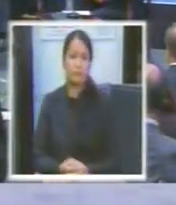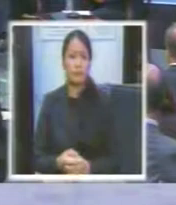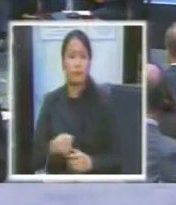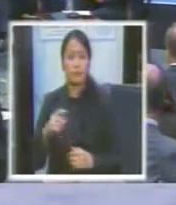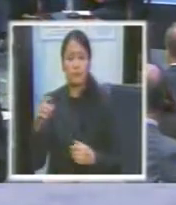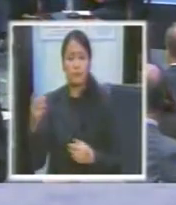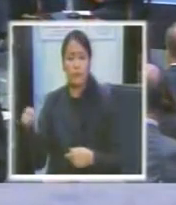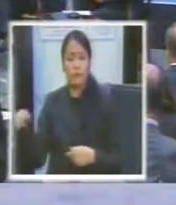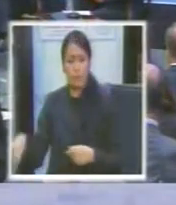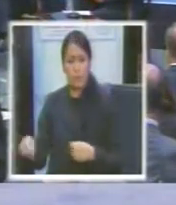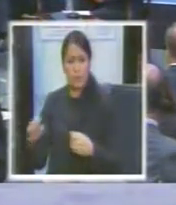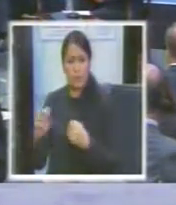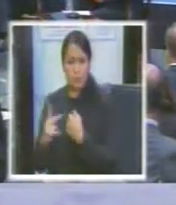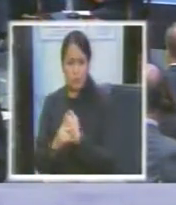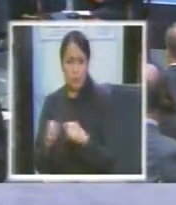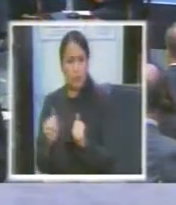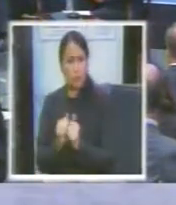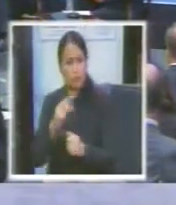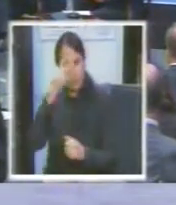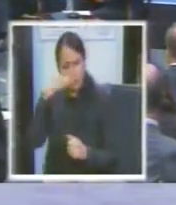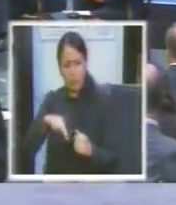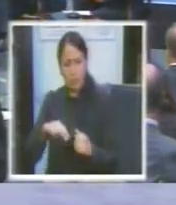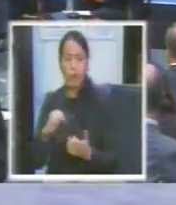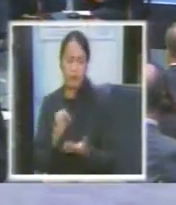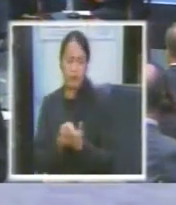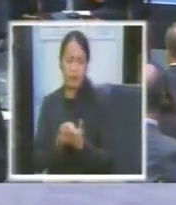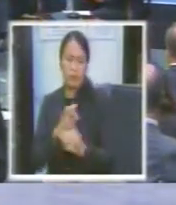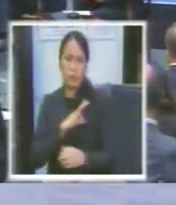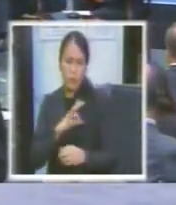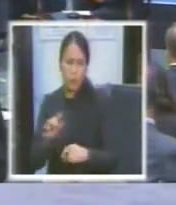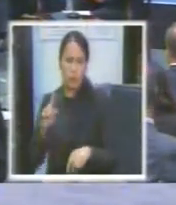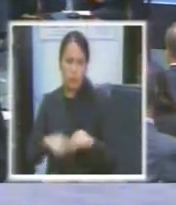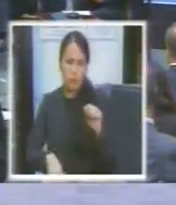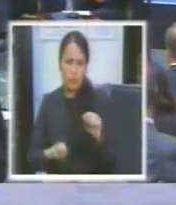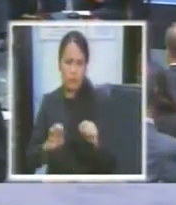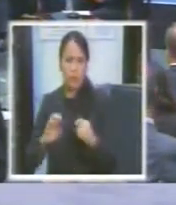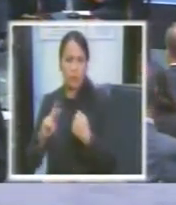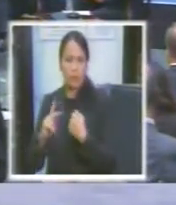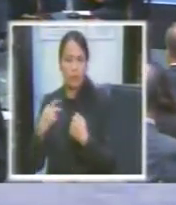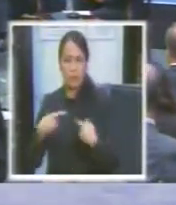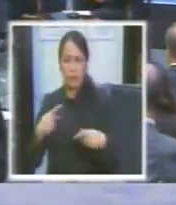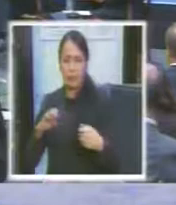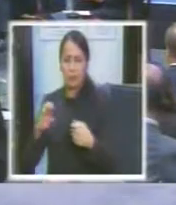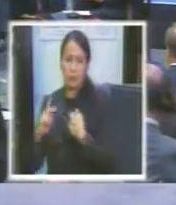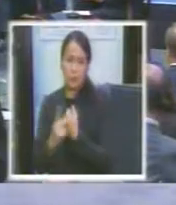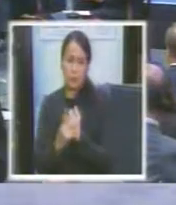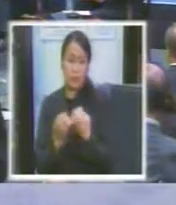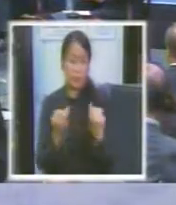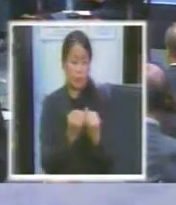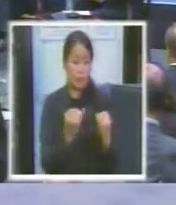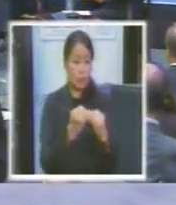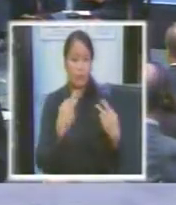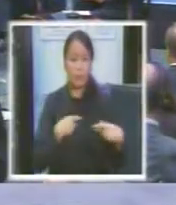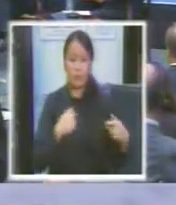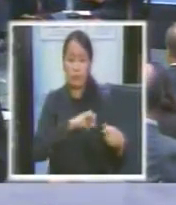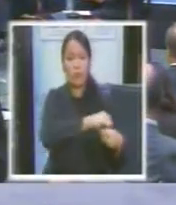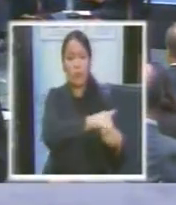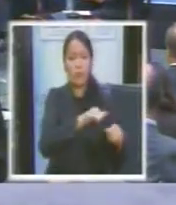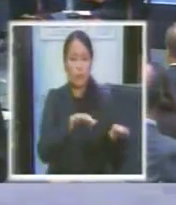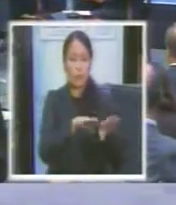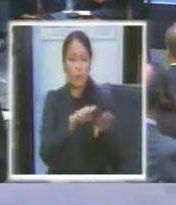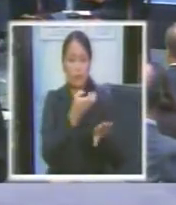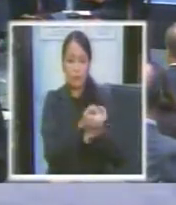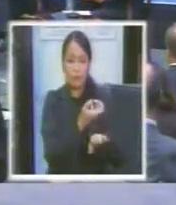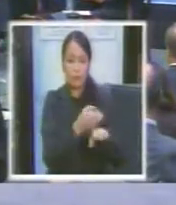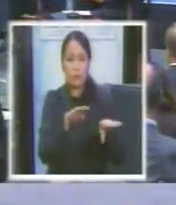México-Europa, desde esa perspectiva, lo que permitió es poner a los europeos en México en igualdad de circunstancias con respecto a Estados